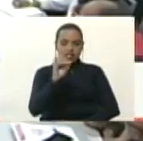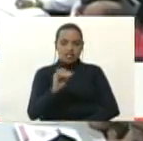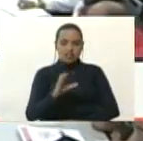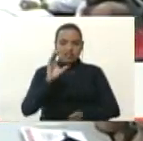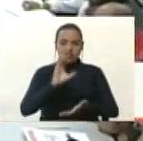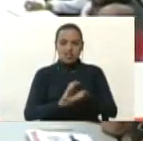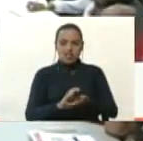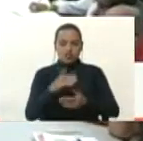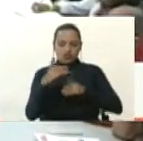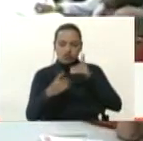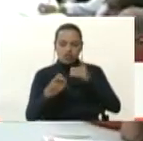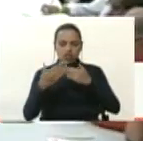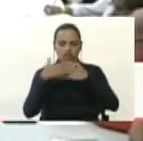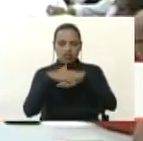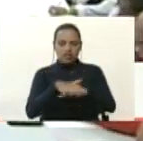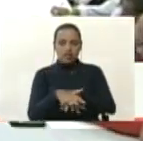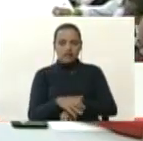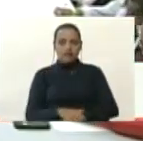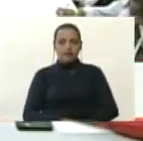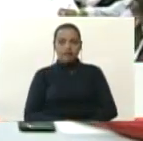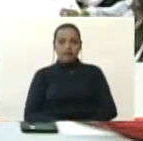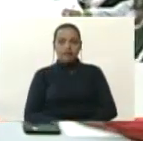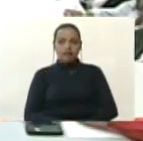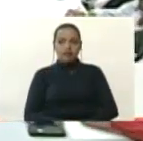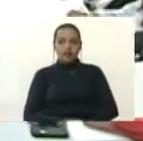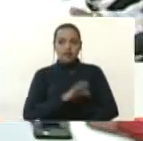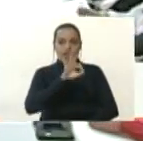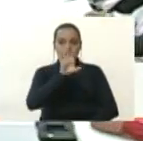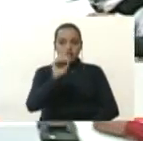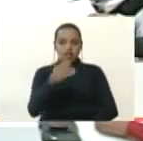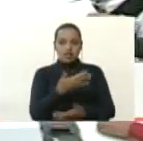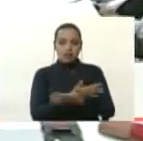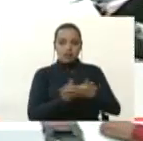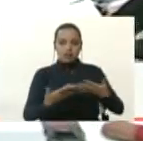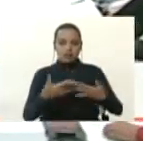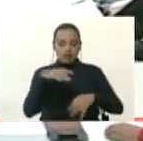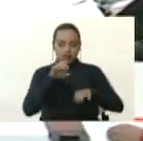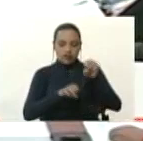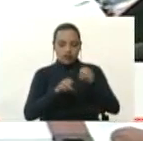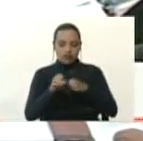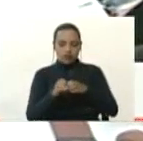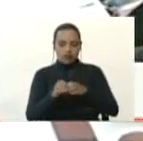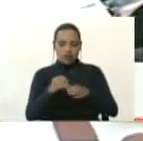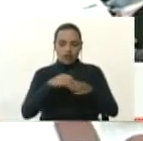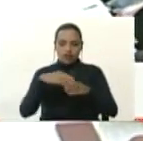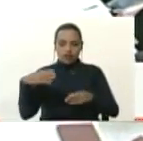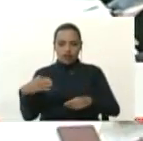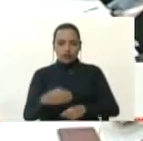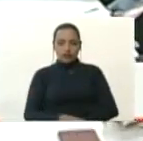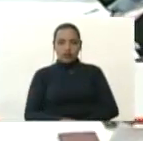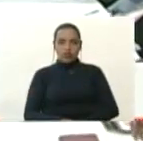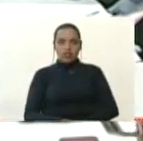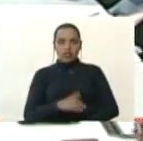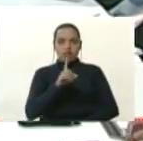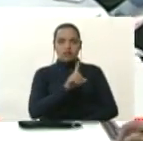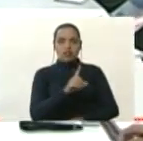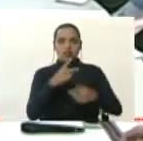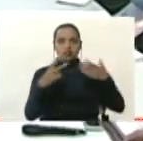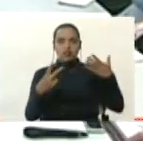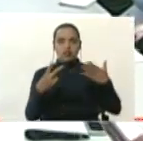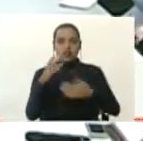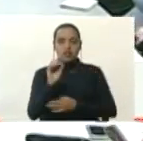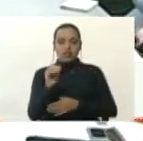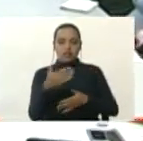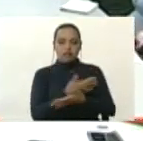Diagnóstico Integral. 30 millones de consultas externas y 170 millones